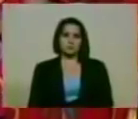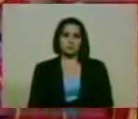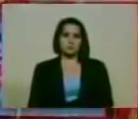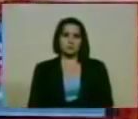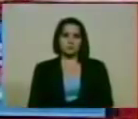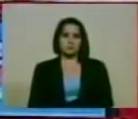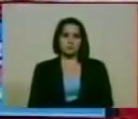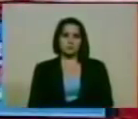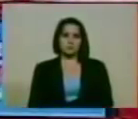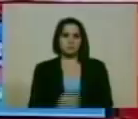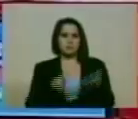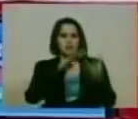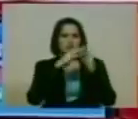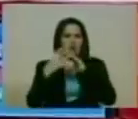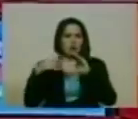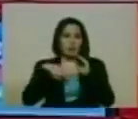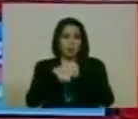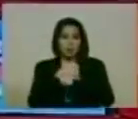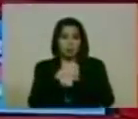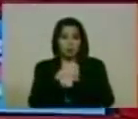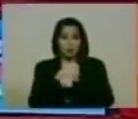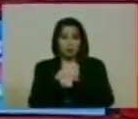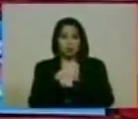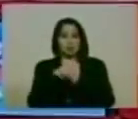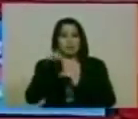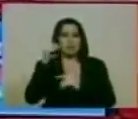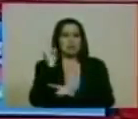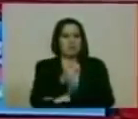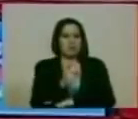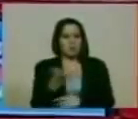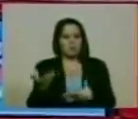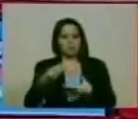Y barrio adentro debe integrarse.